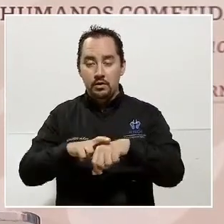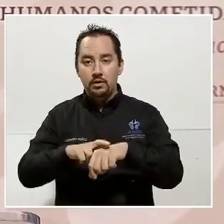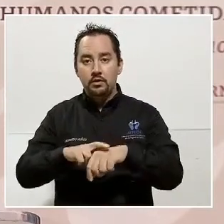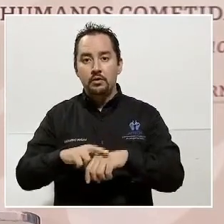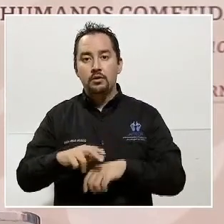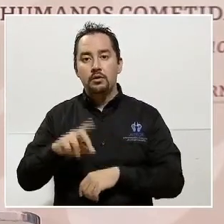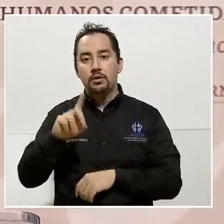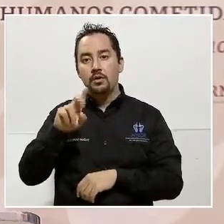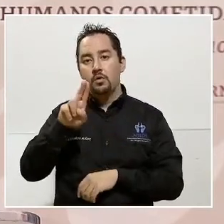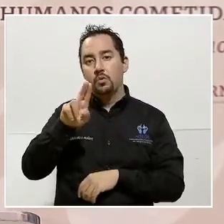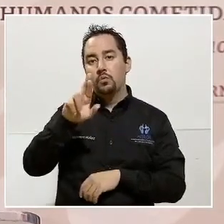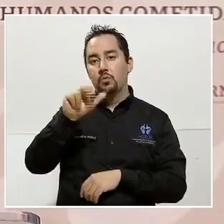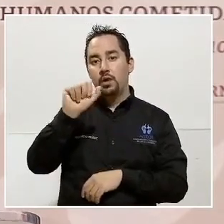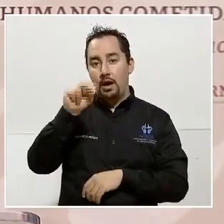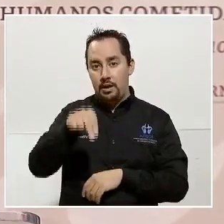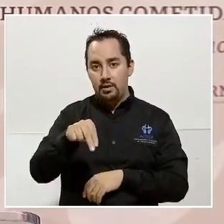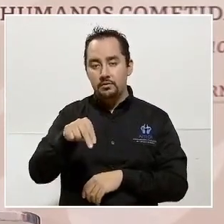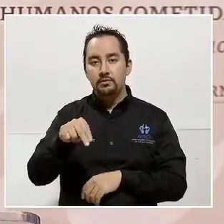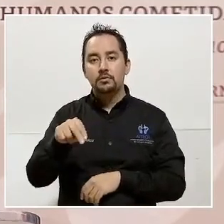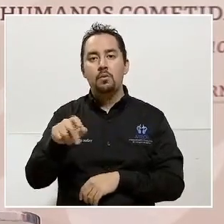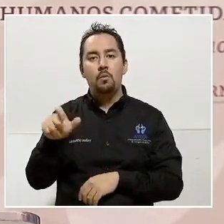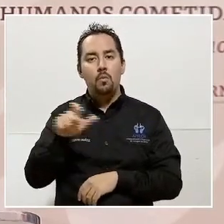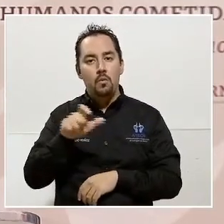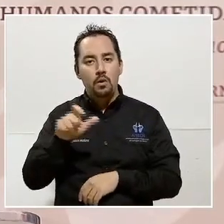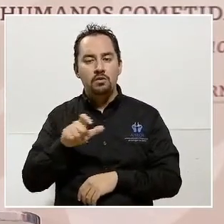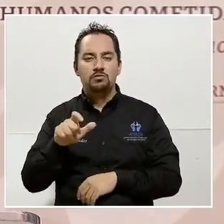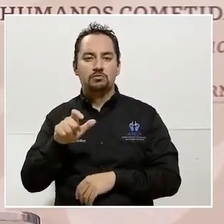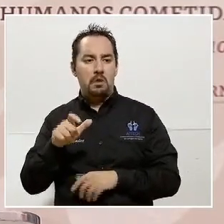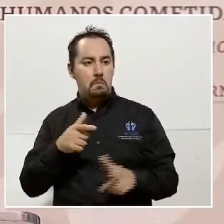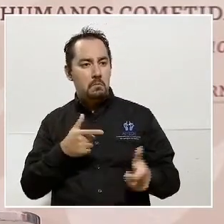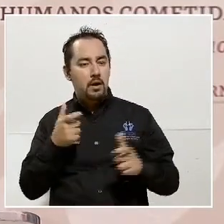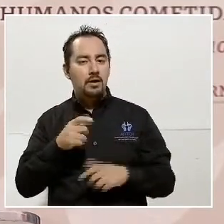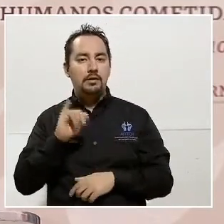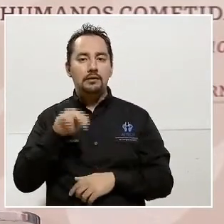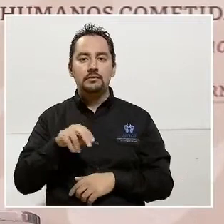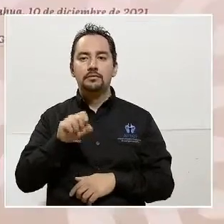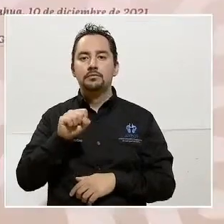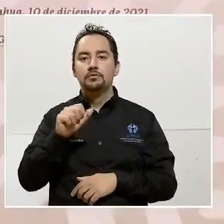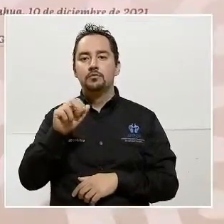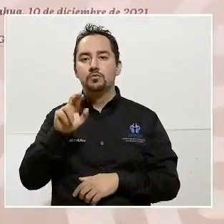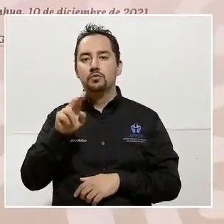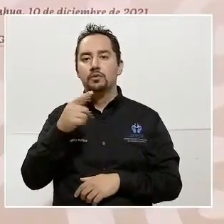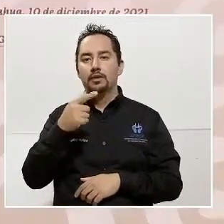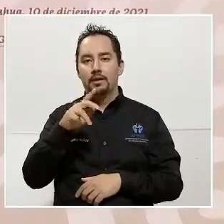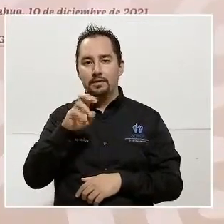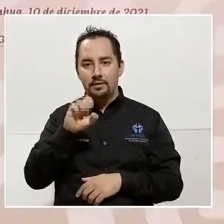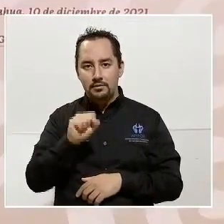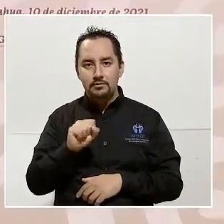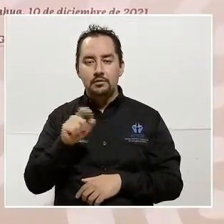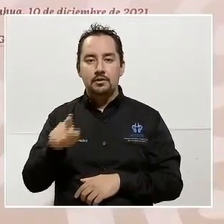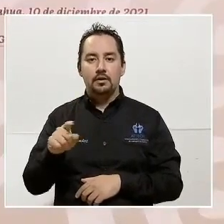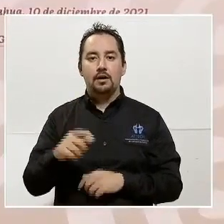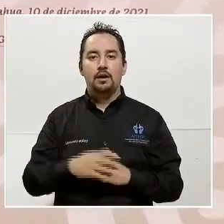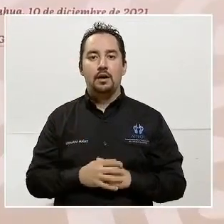Giner Durán, después de la ejecución de los insurgentes del Grupo Popular Guerrillero en